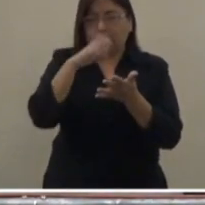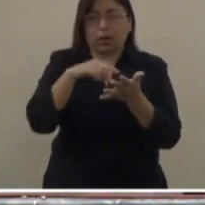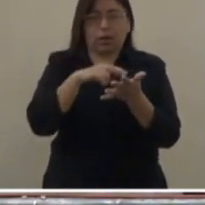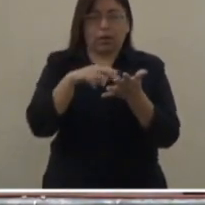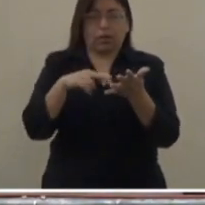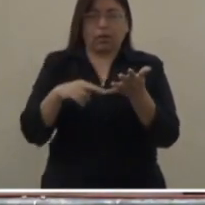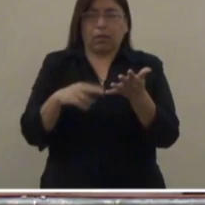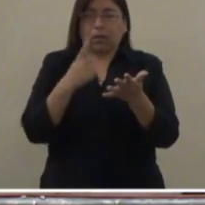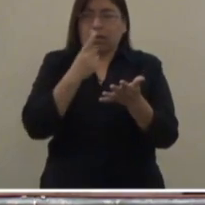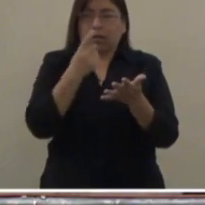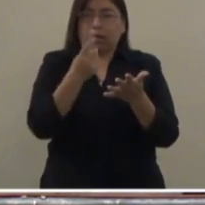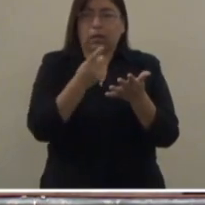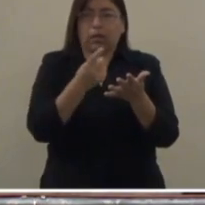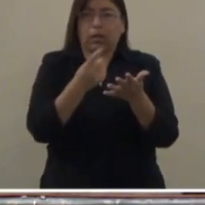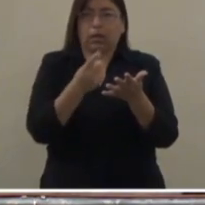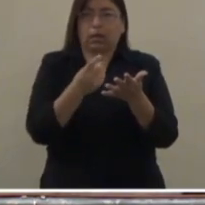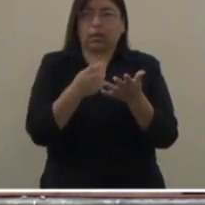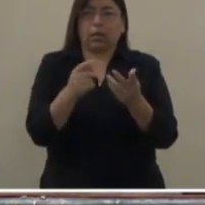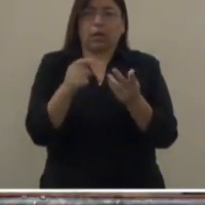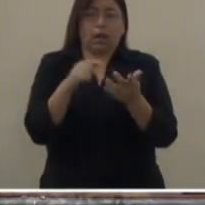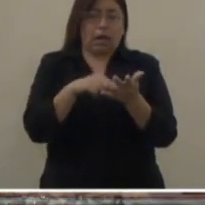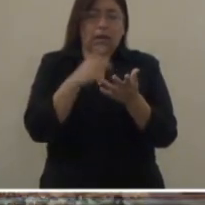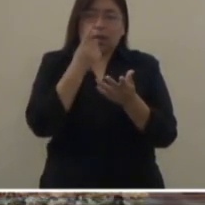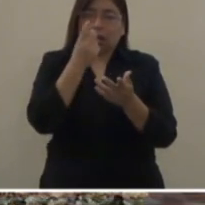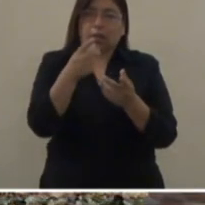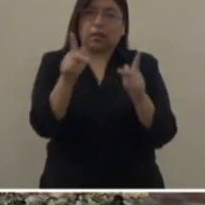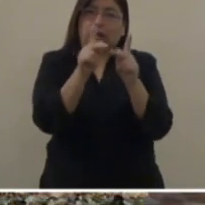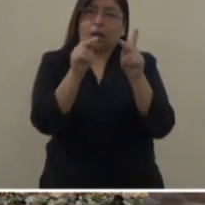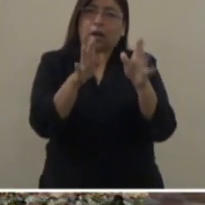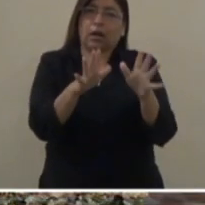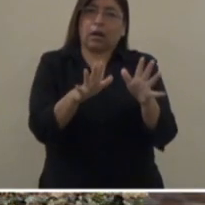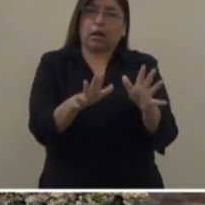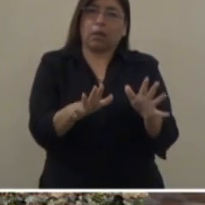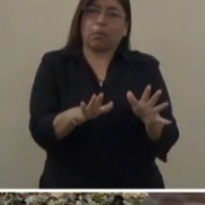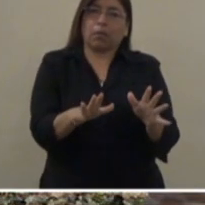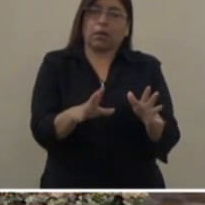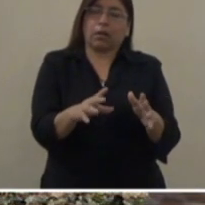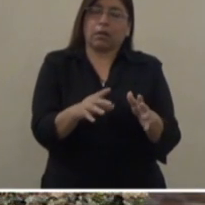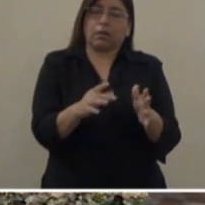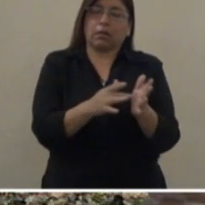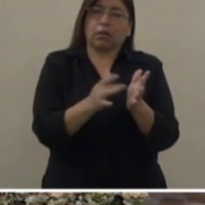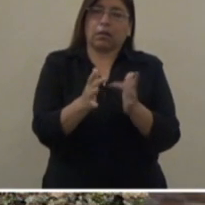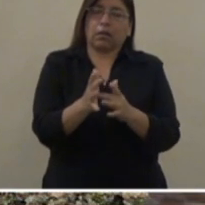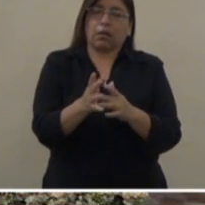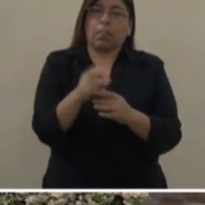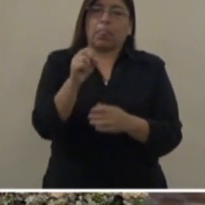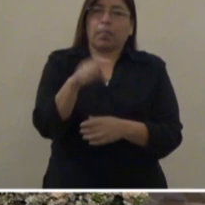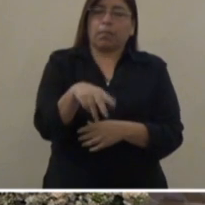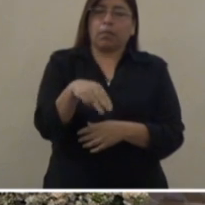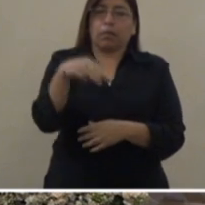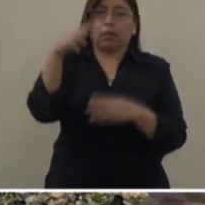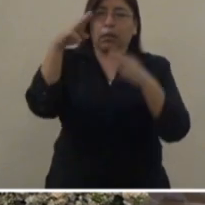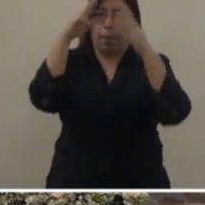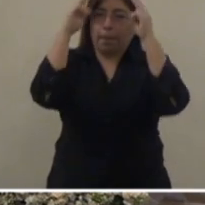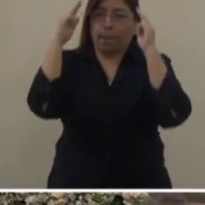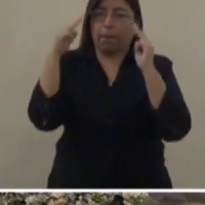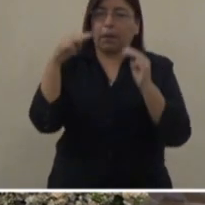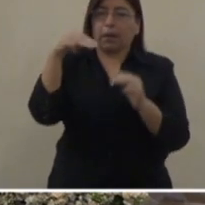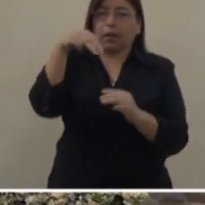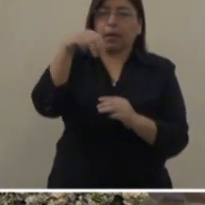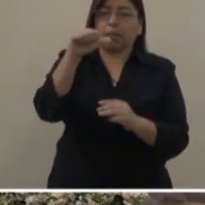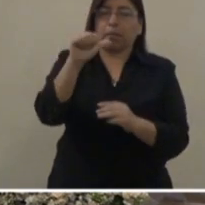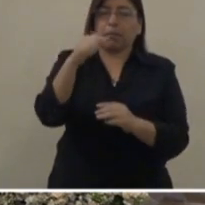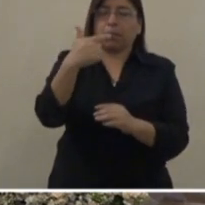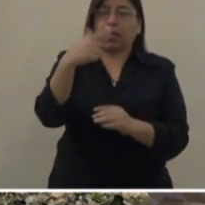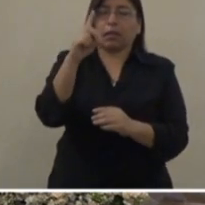estaban la madre de Jesús, la otra María y María Magdalena y el discípulo